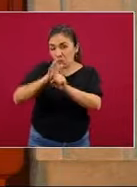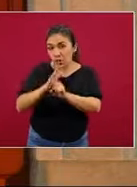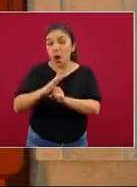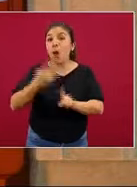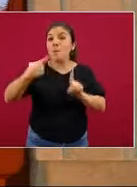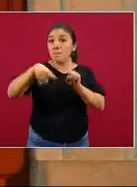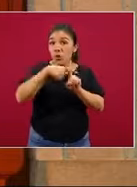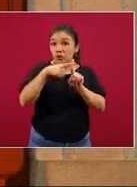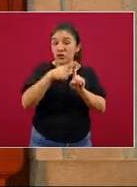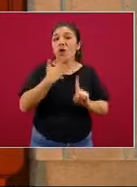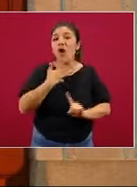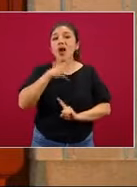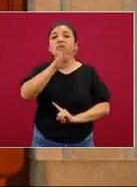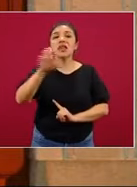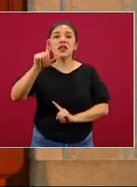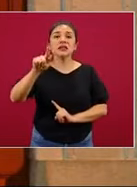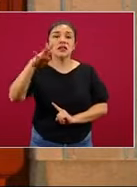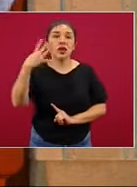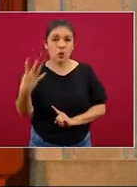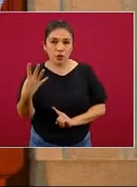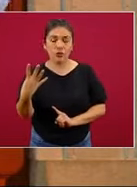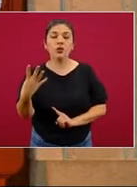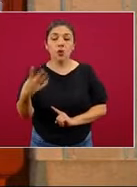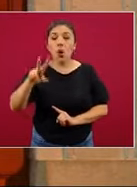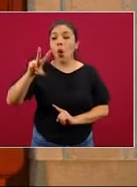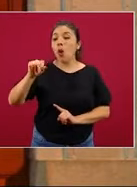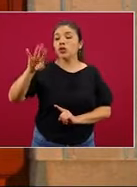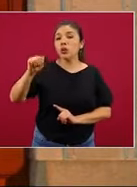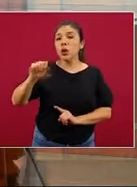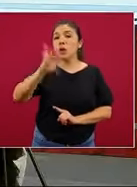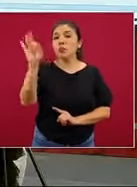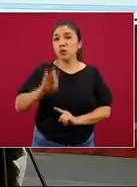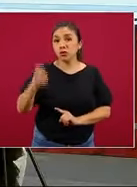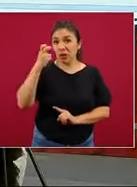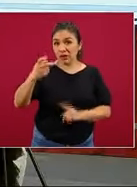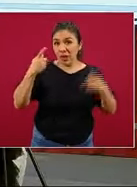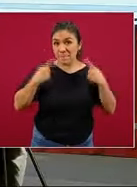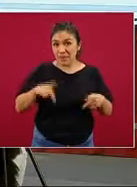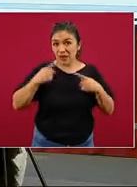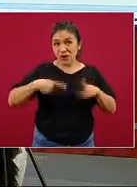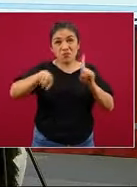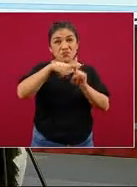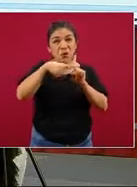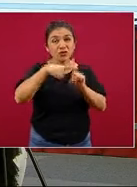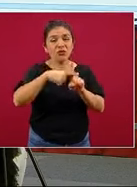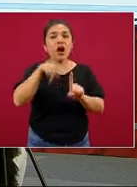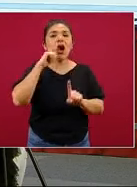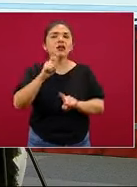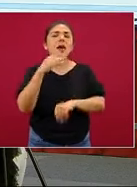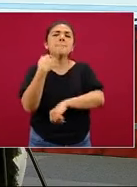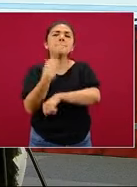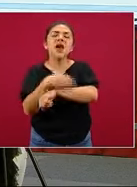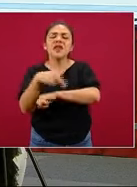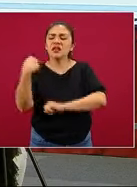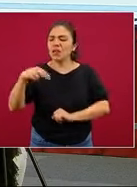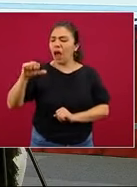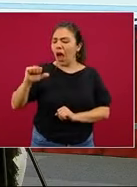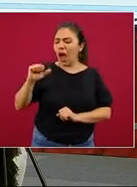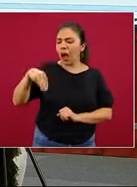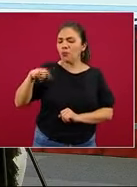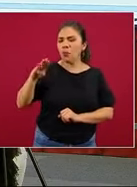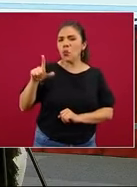confirmadas tenemos 574. El 89% de esta población confirmada es ambulatoria. ¿Qué significa eso?